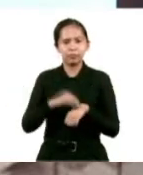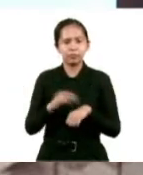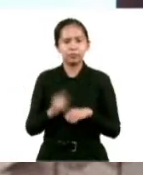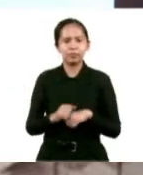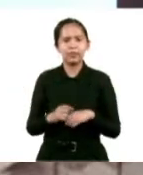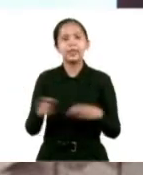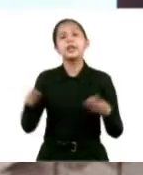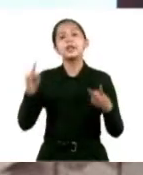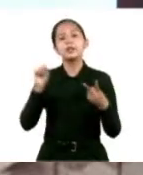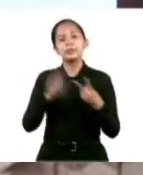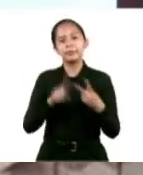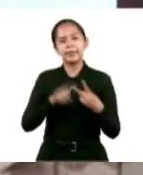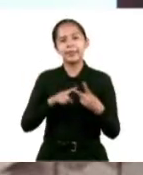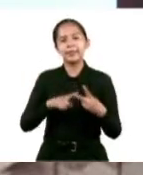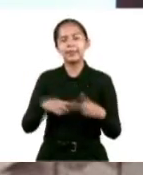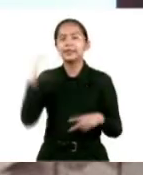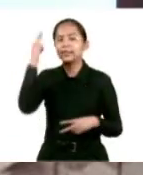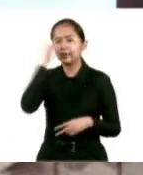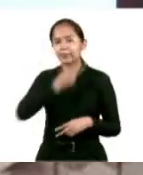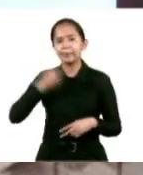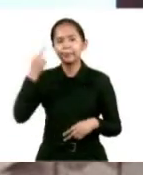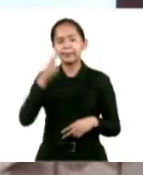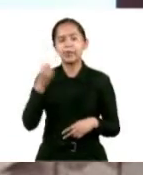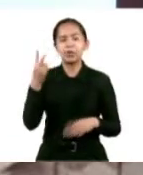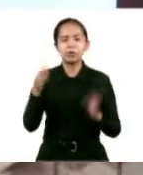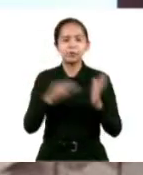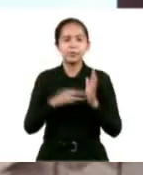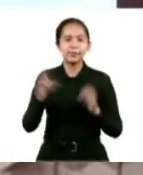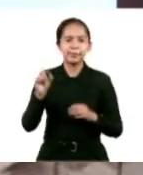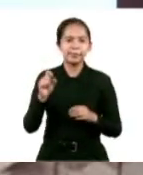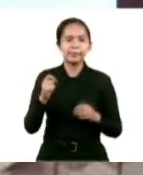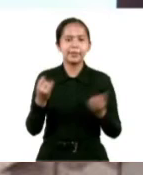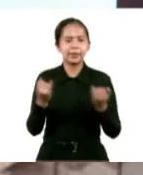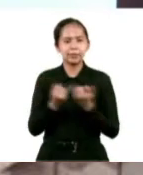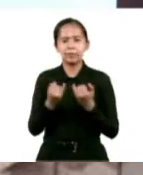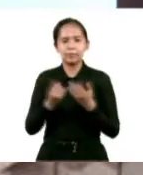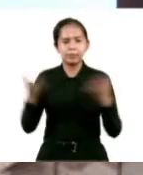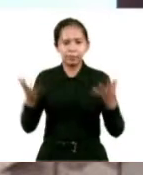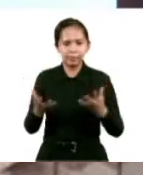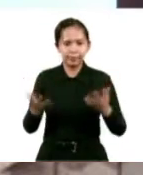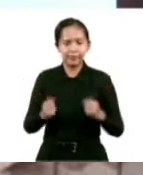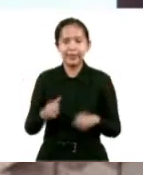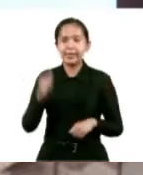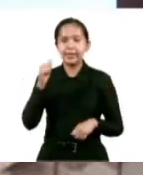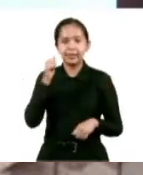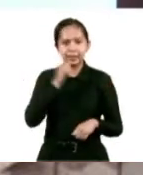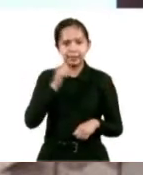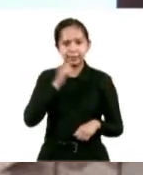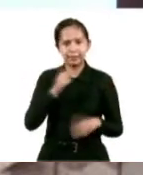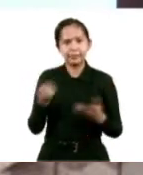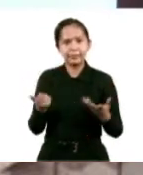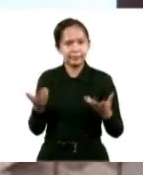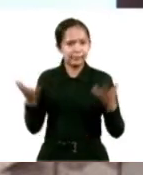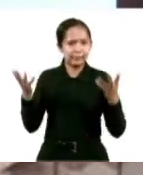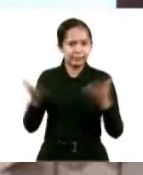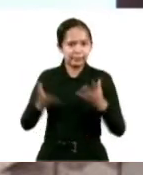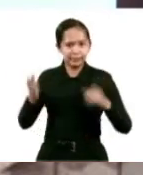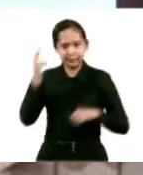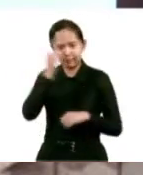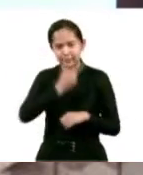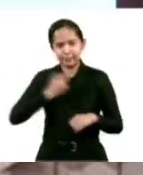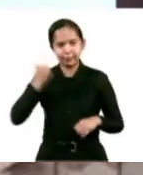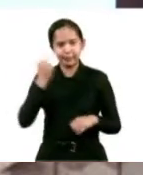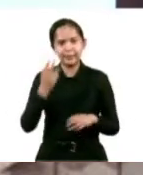Y la inspección de 2020, que también reconocen que se hizo, que a nivel de inspección rutinaria, como ellos definen, había que hacer